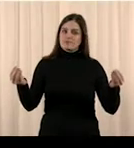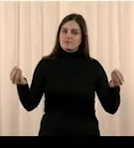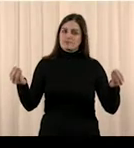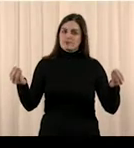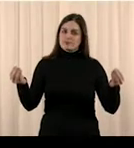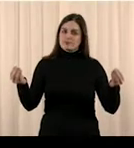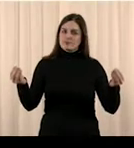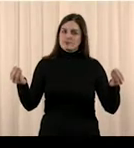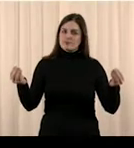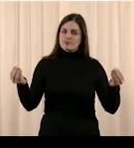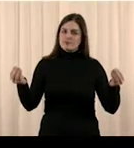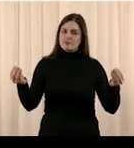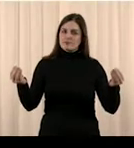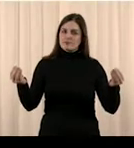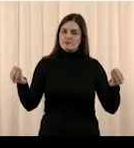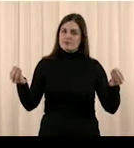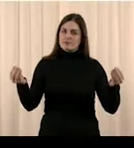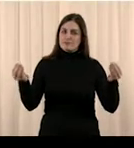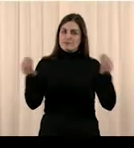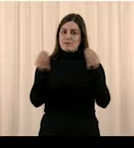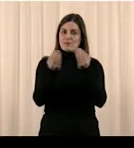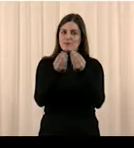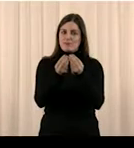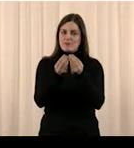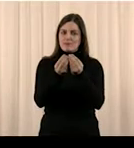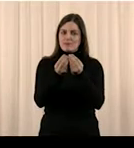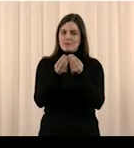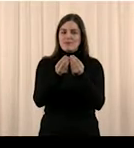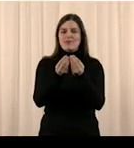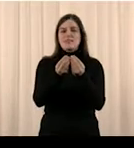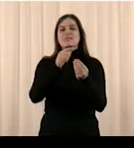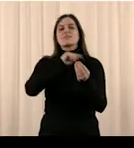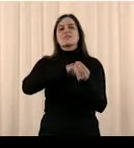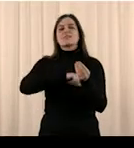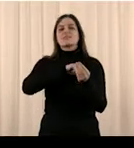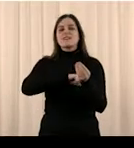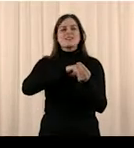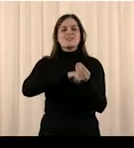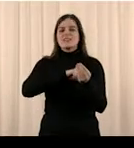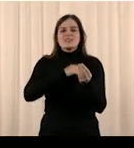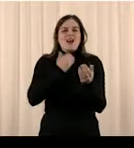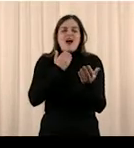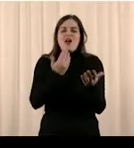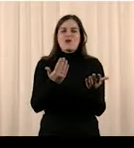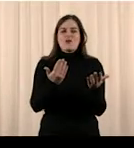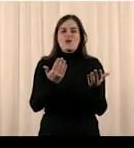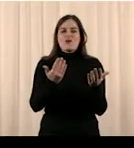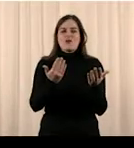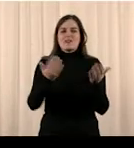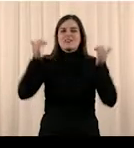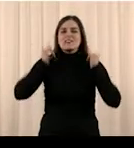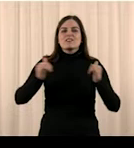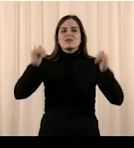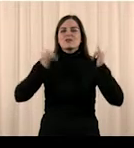You have something you can feel. Tienes algo que puedes sentir. You have something you can enjoy. Algo que puedes disfrutar. You have